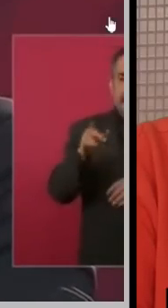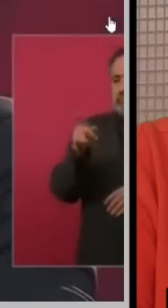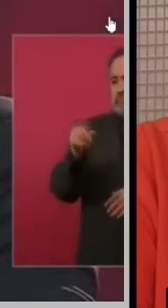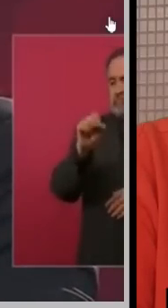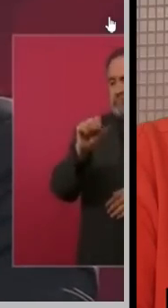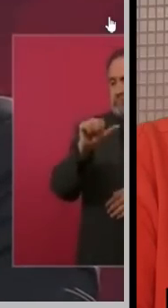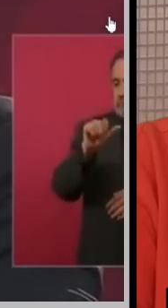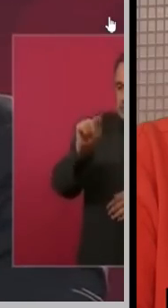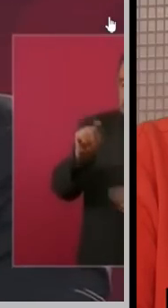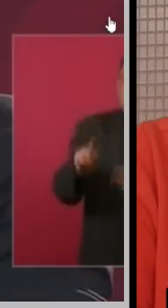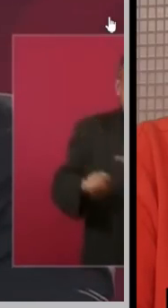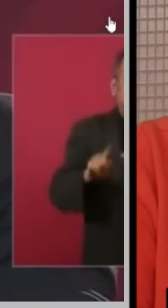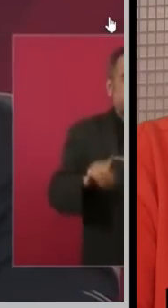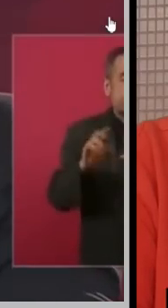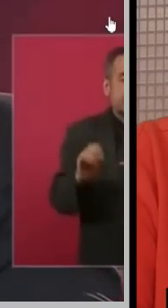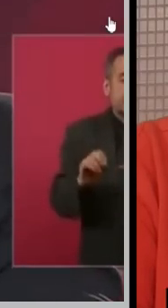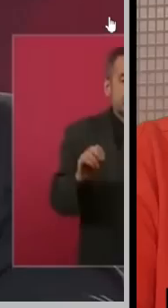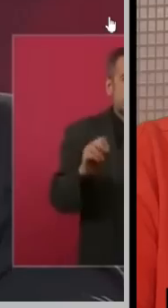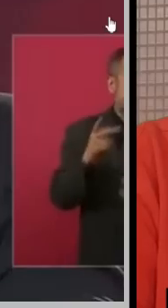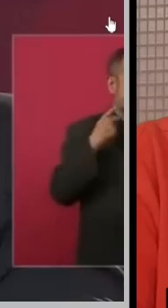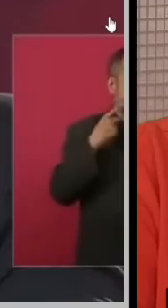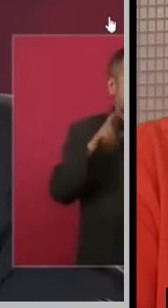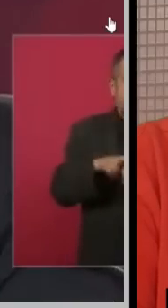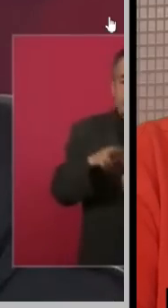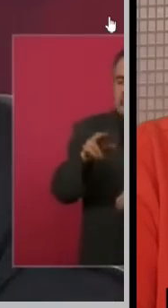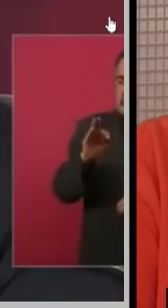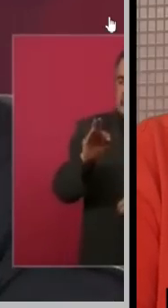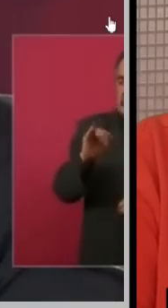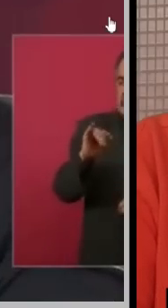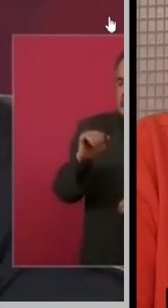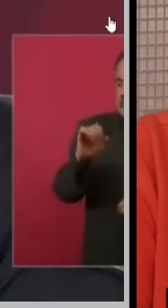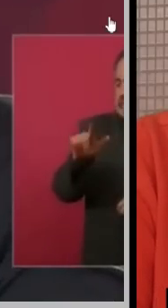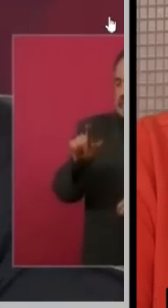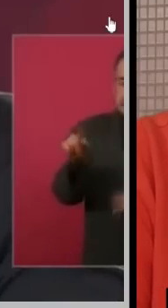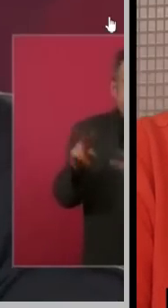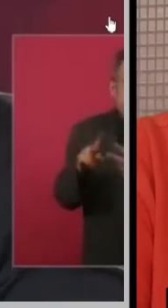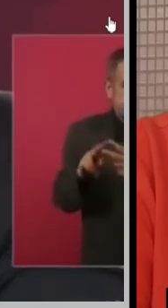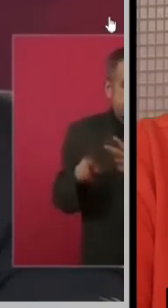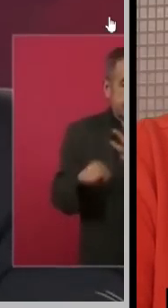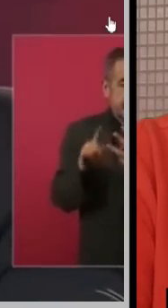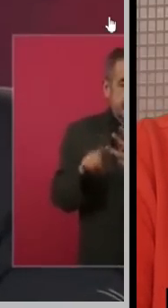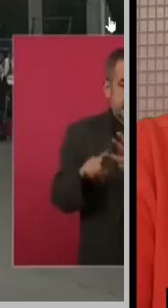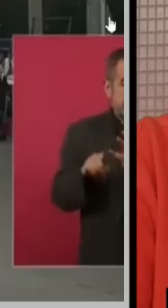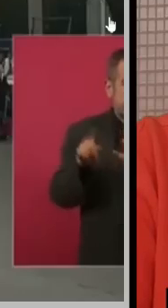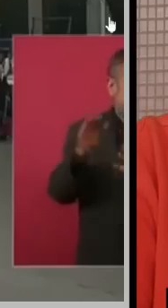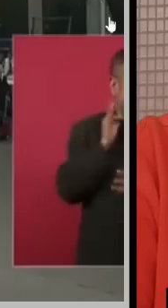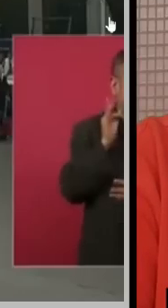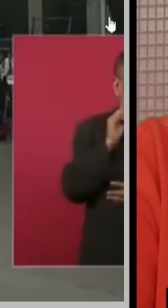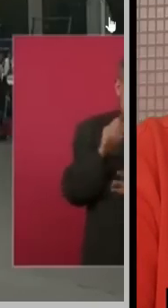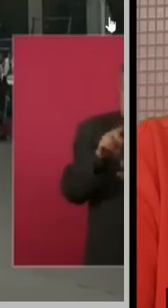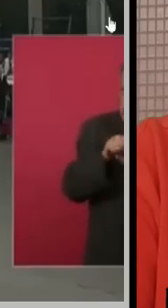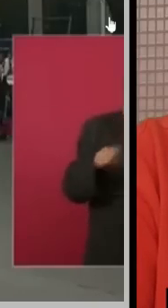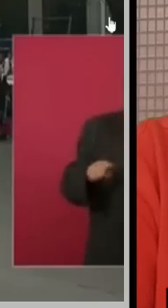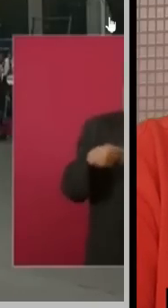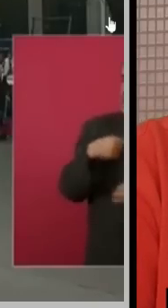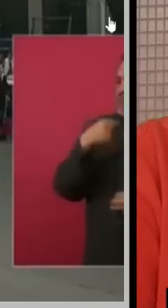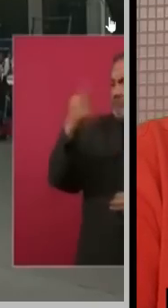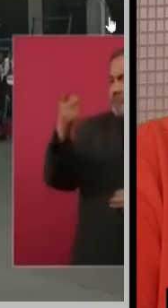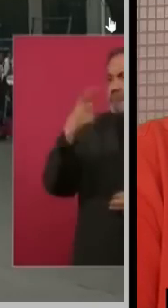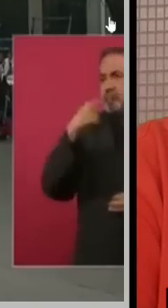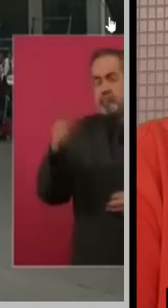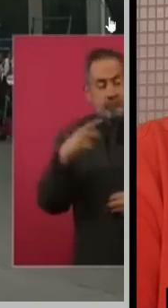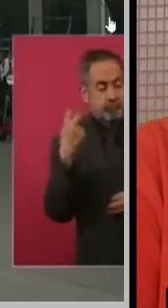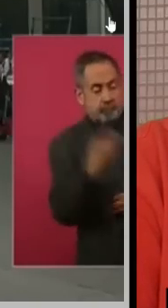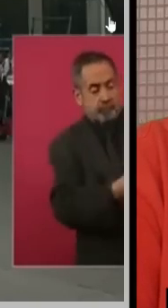que lo atienda la procuraduría fiscal o la fiscalía general